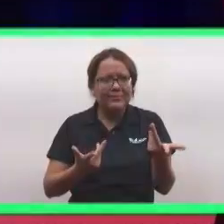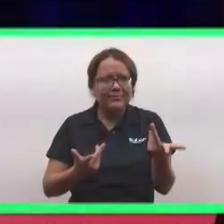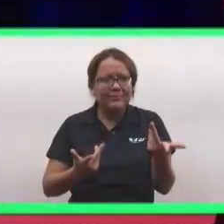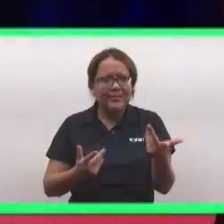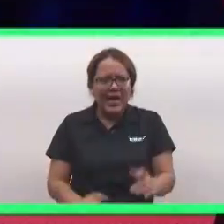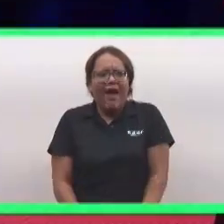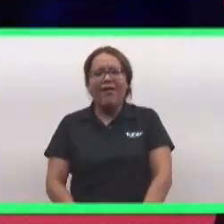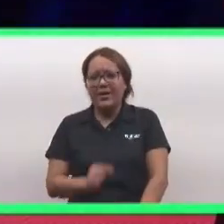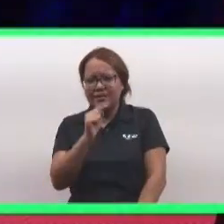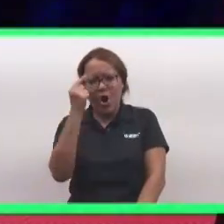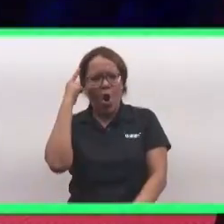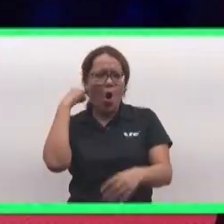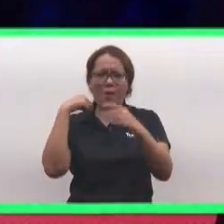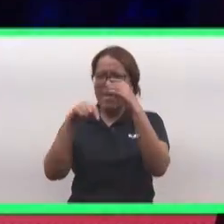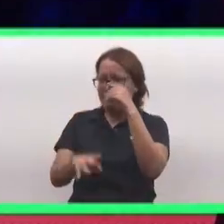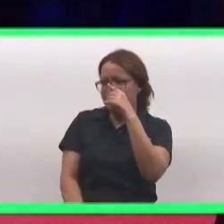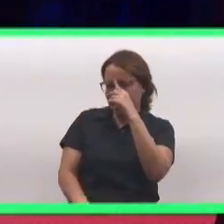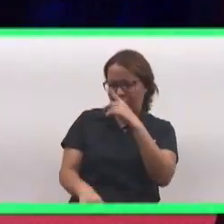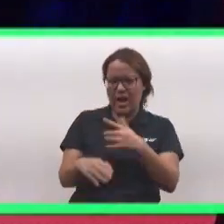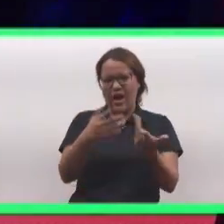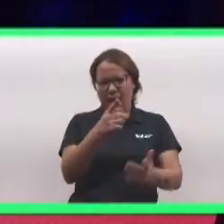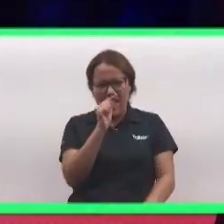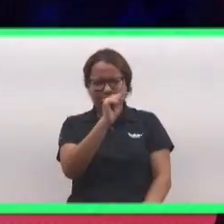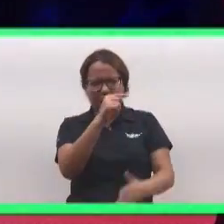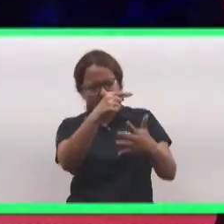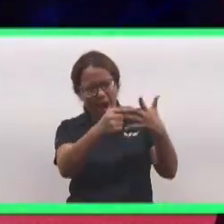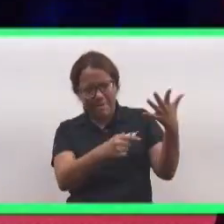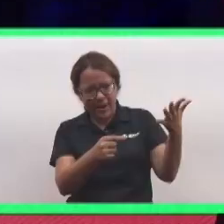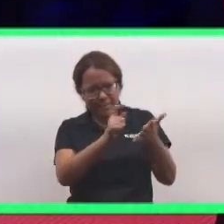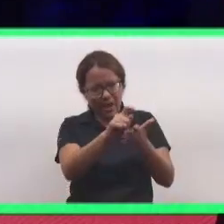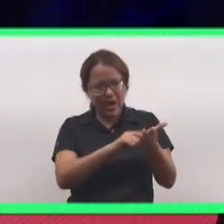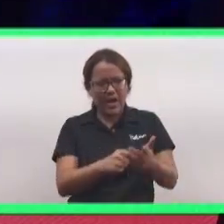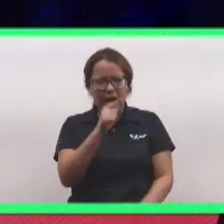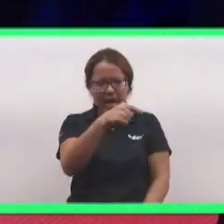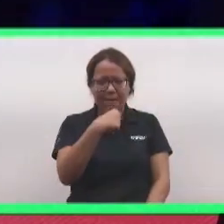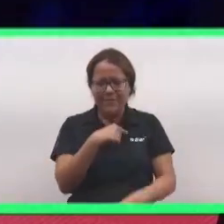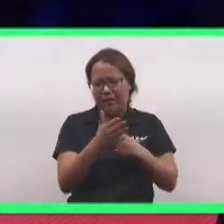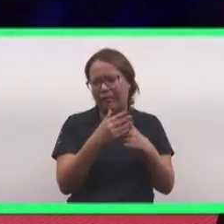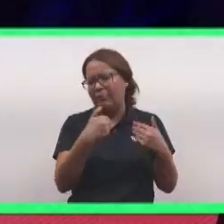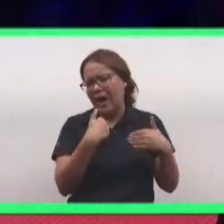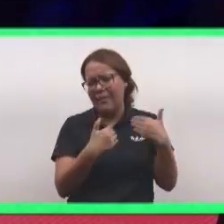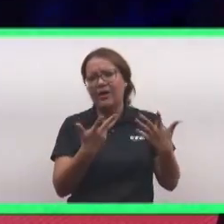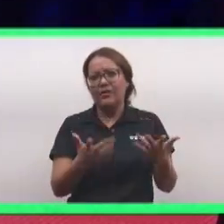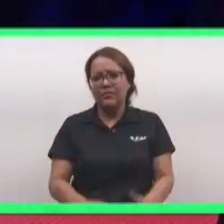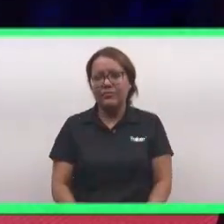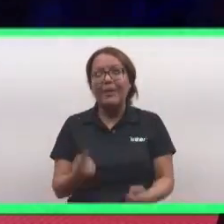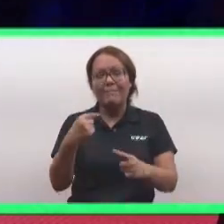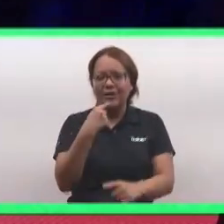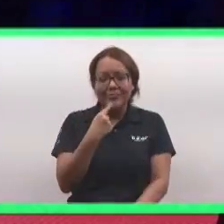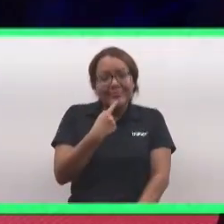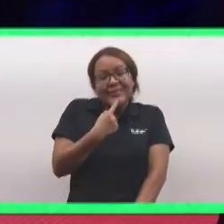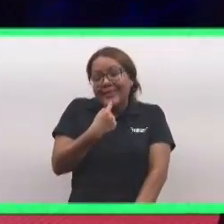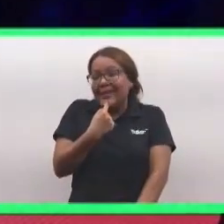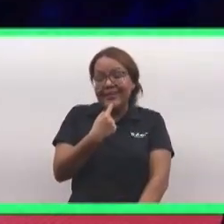Es que ese hombre no vale la pena. Ese hombre es aquí. Ese hombre a mí me trató mal. Ese hombre, pero cómo lo extraño.